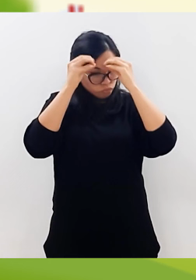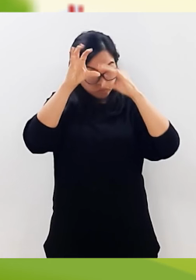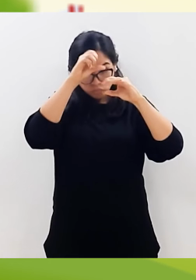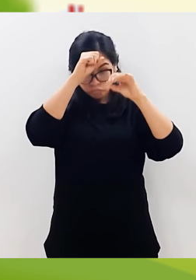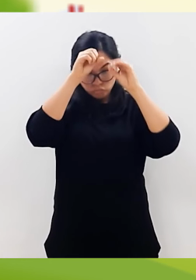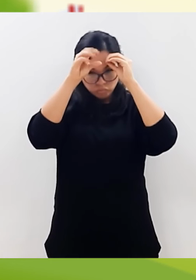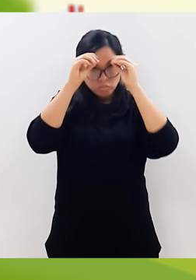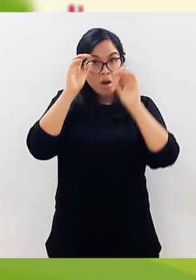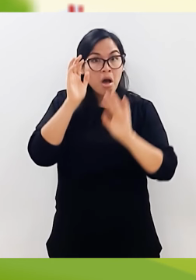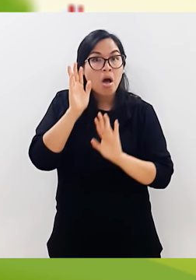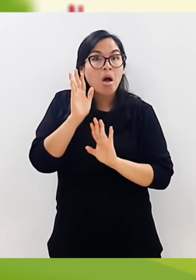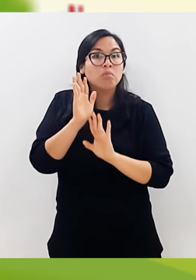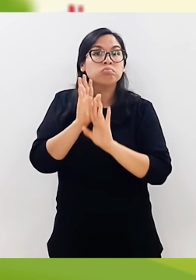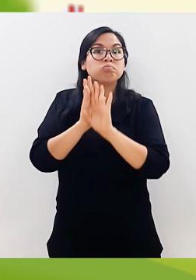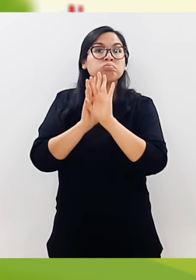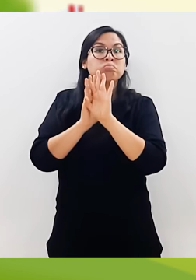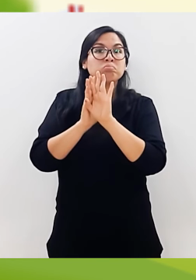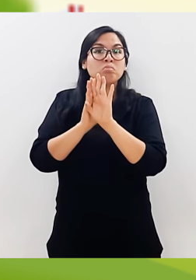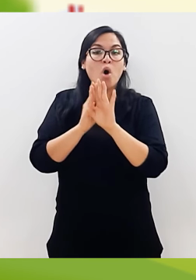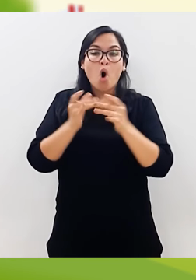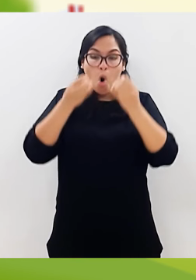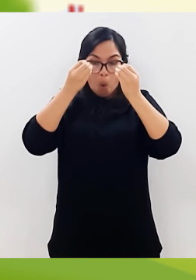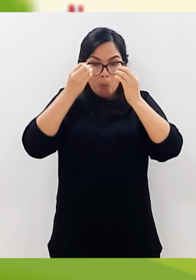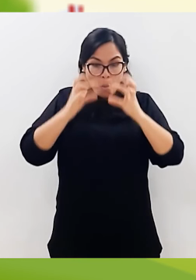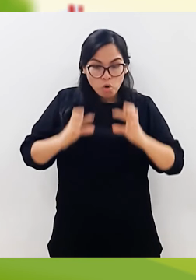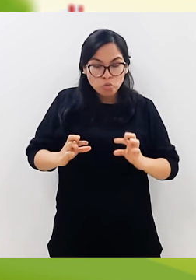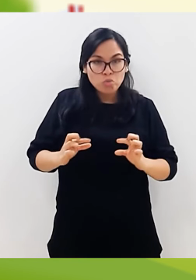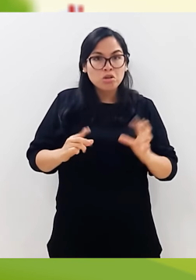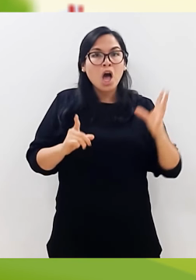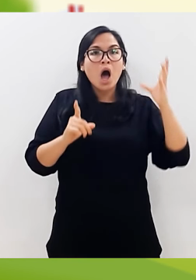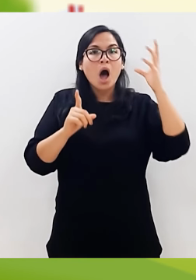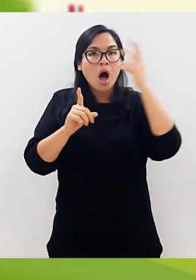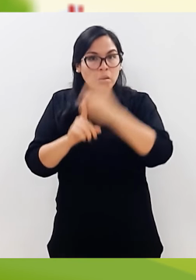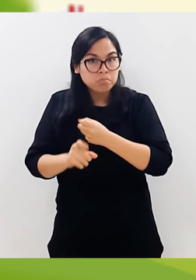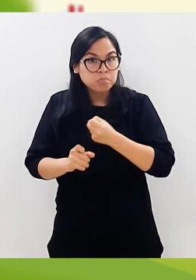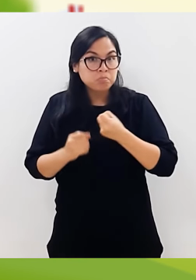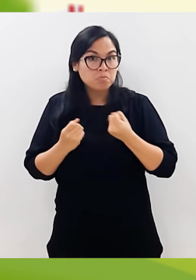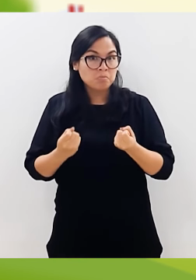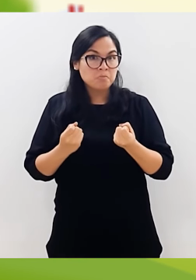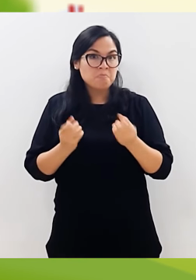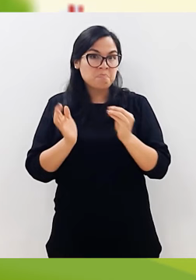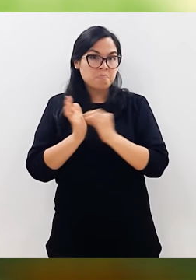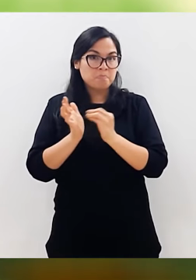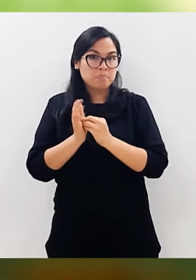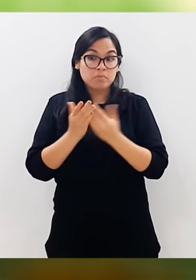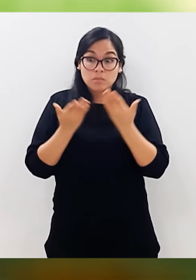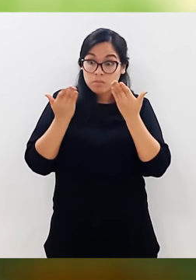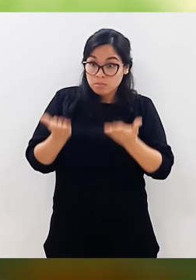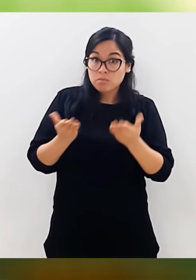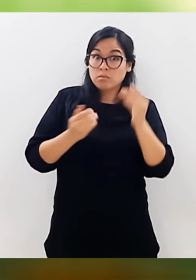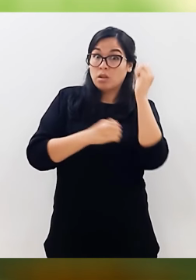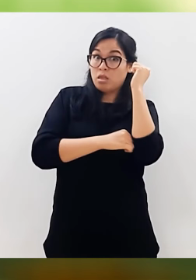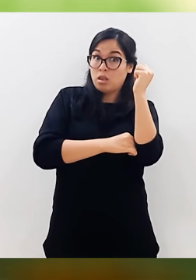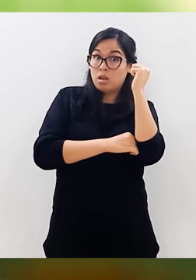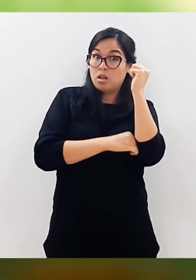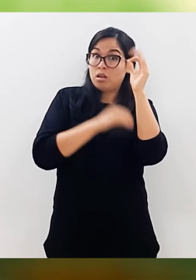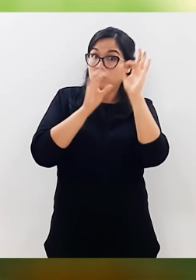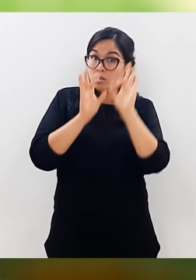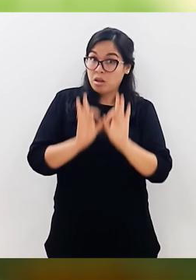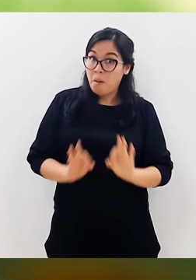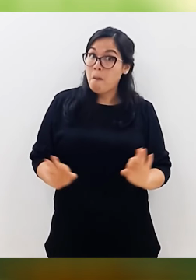y alcanzar mayores oportunidades en la vida adulta. Este derecho